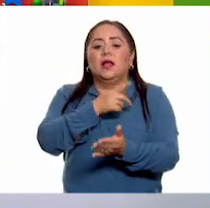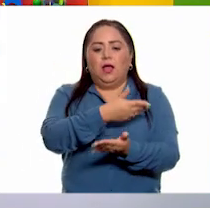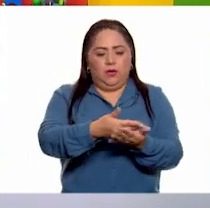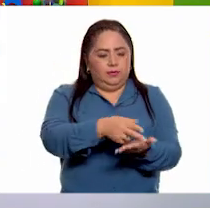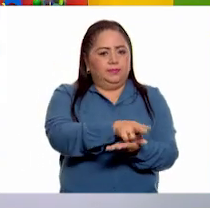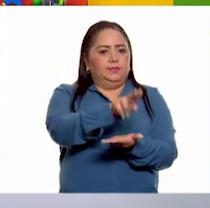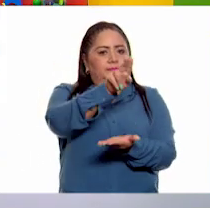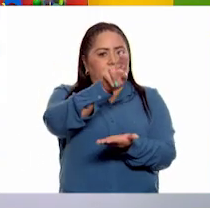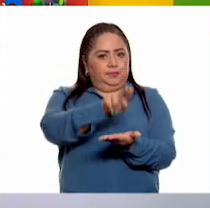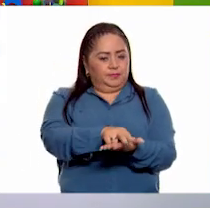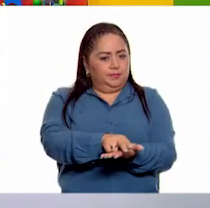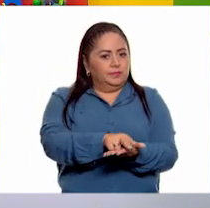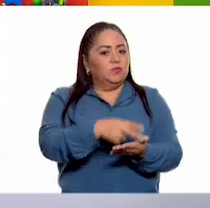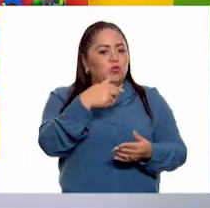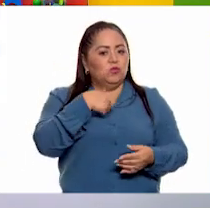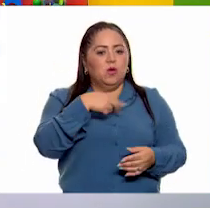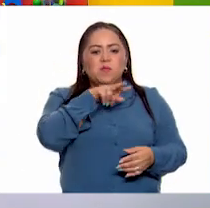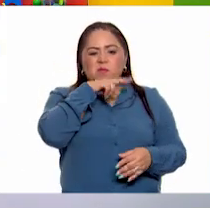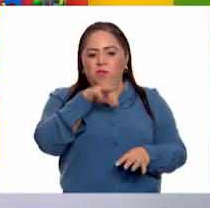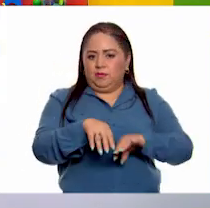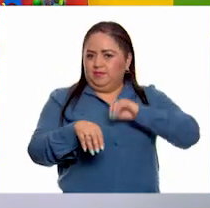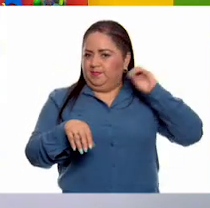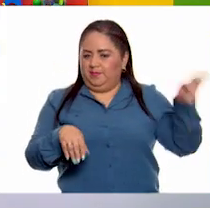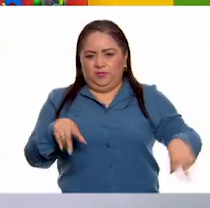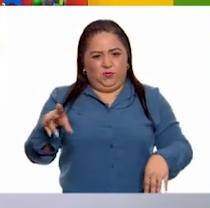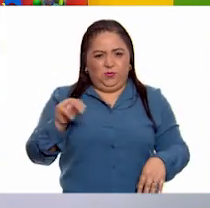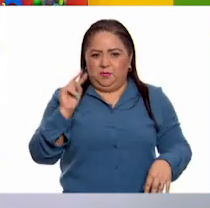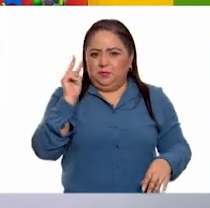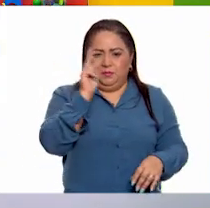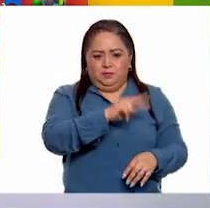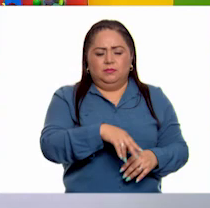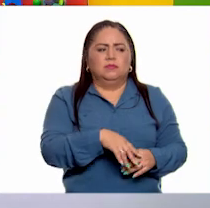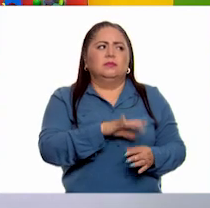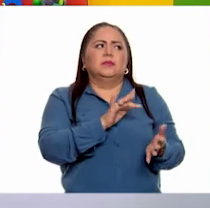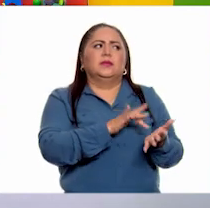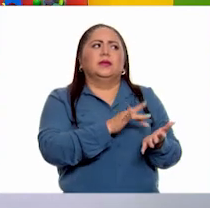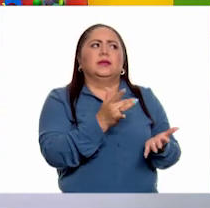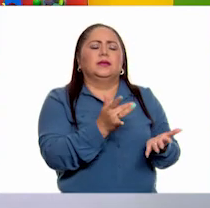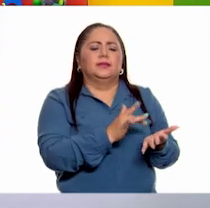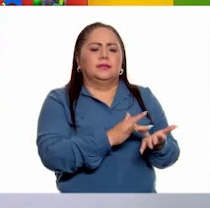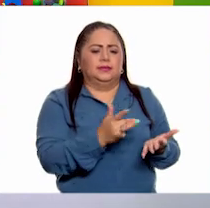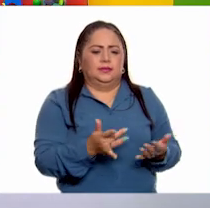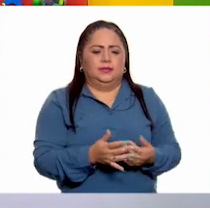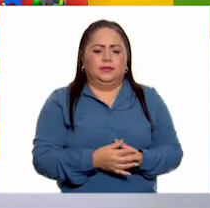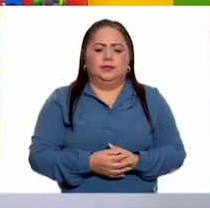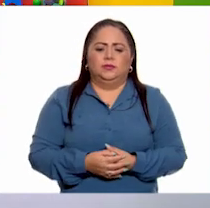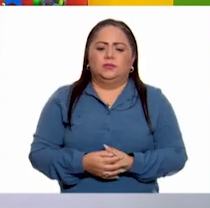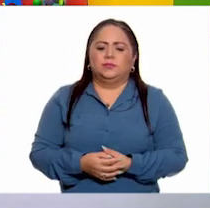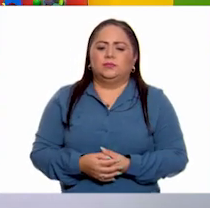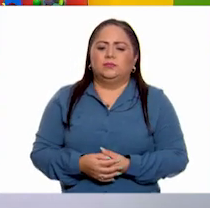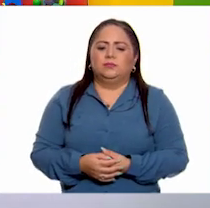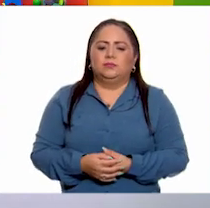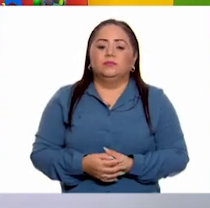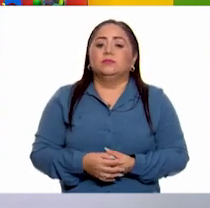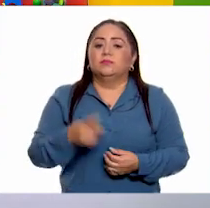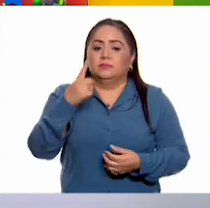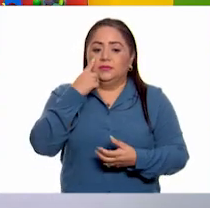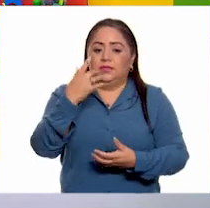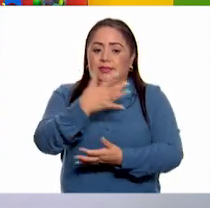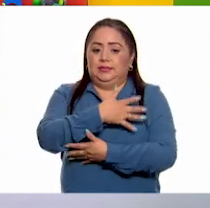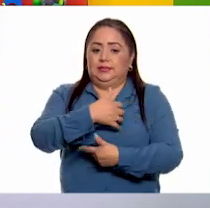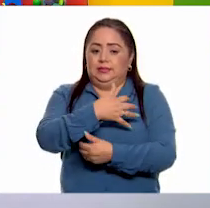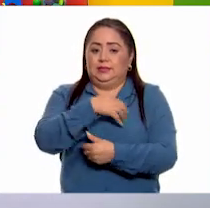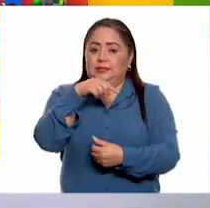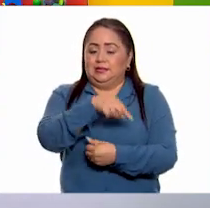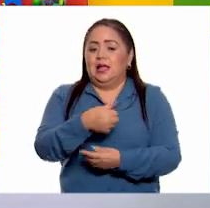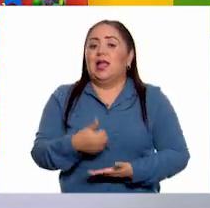aquí. Yo voy a esconder la víbora para que ya no la veas. Gracias. Y el changuito nos va a ayudar.